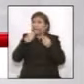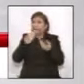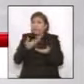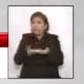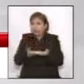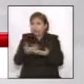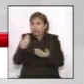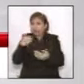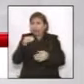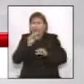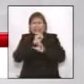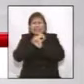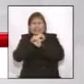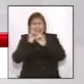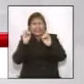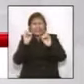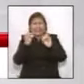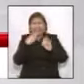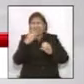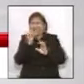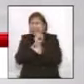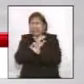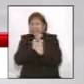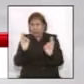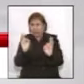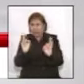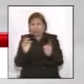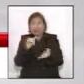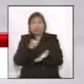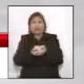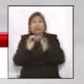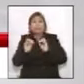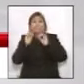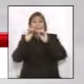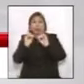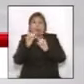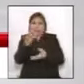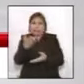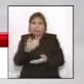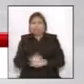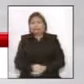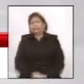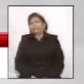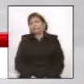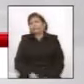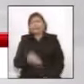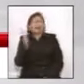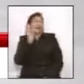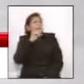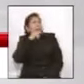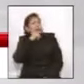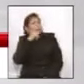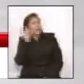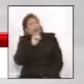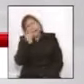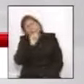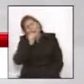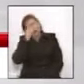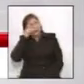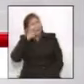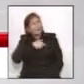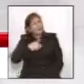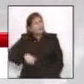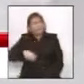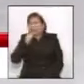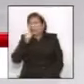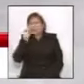sea, sin decirle yo absolutamente nada a Figueredo y te pongo el correo de Figueredo. No, es que el presidente no ha sido así. No ha